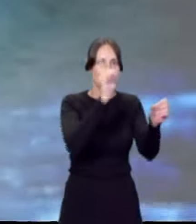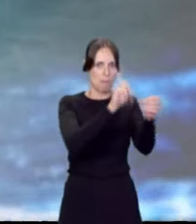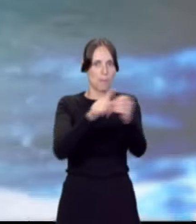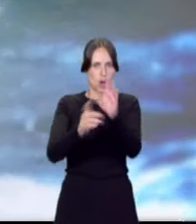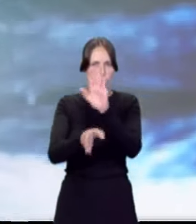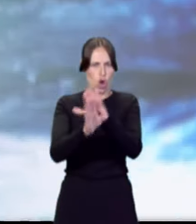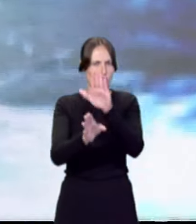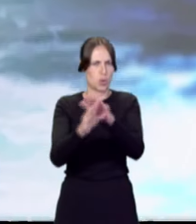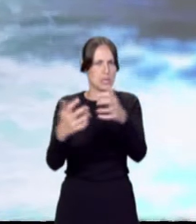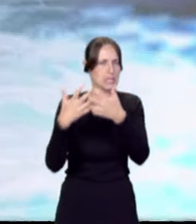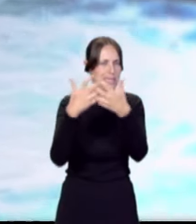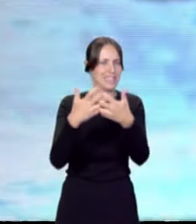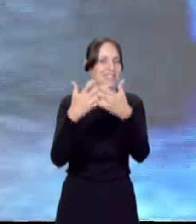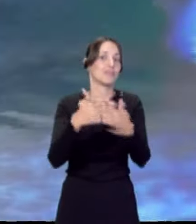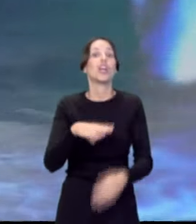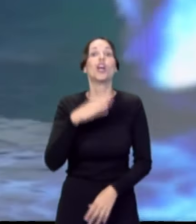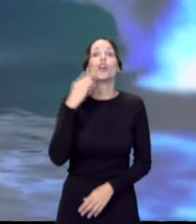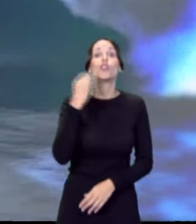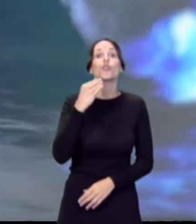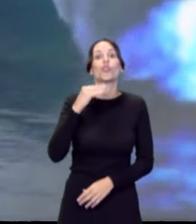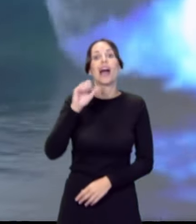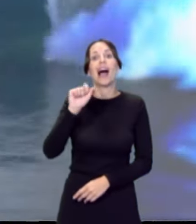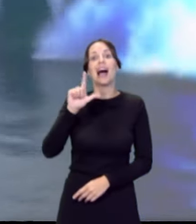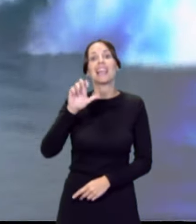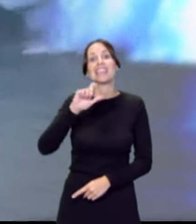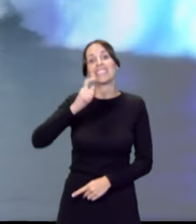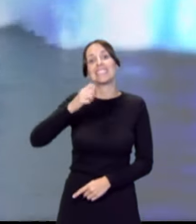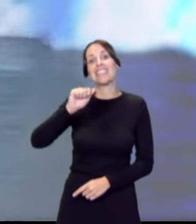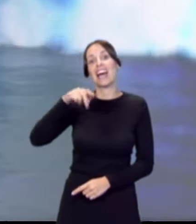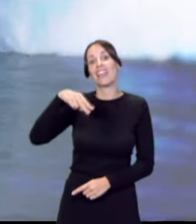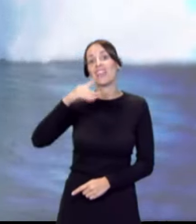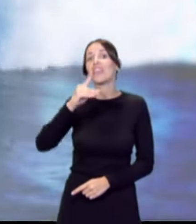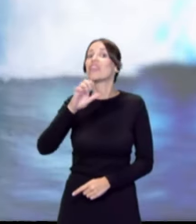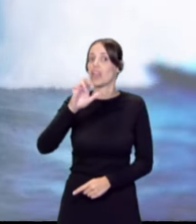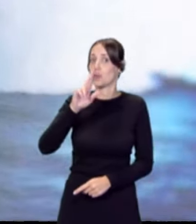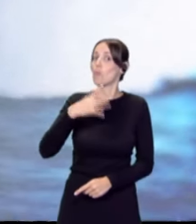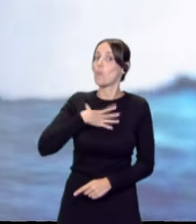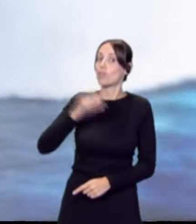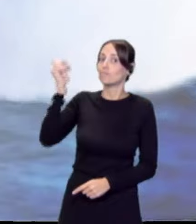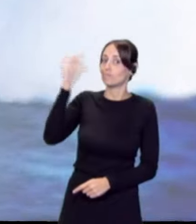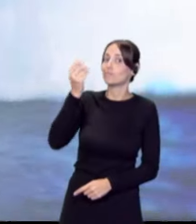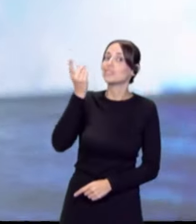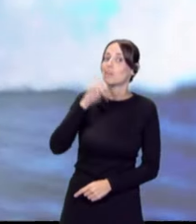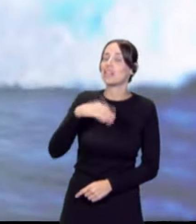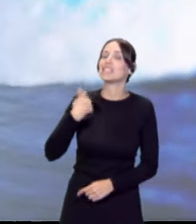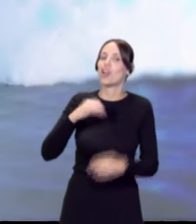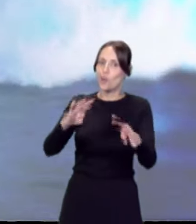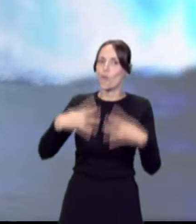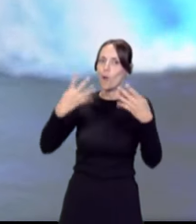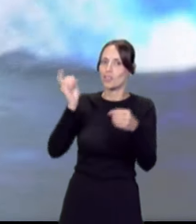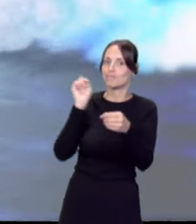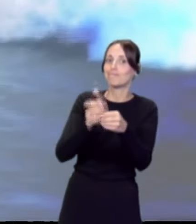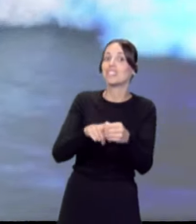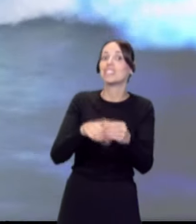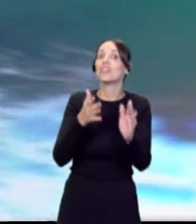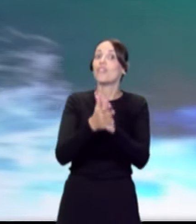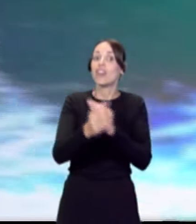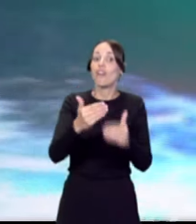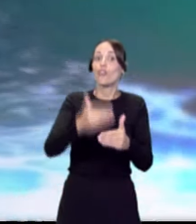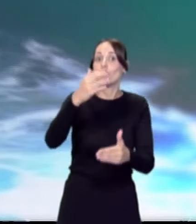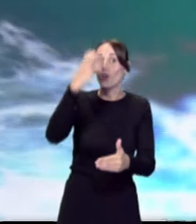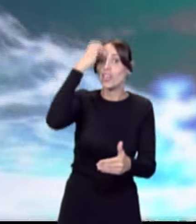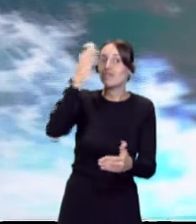En categoría junior, el gran canario Alexander Montes también tiene opciones de llevarse el título. Ya está en cuartos de final y solo le vale ganar el frontón